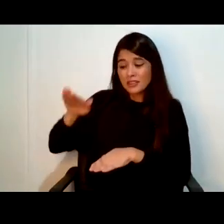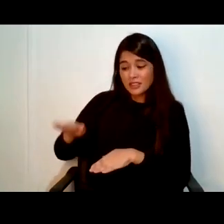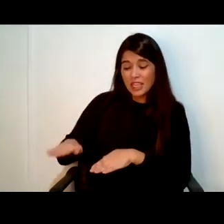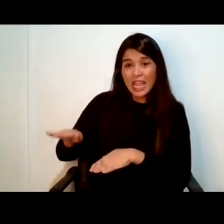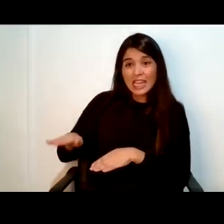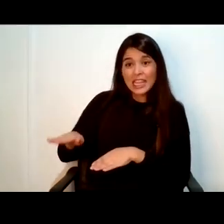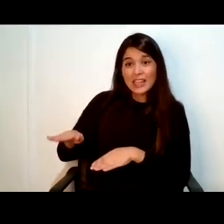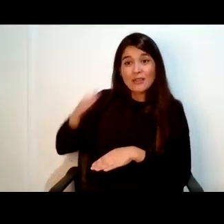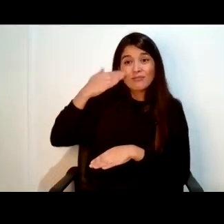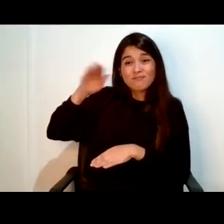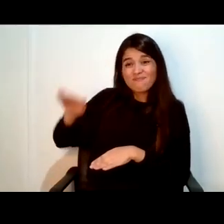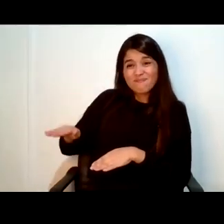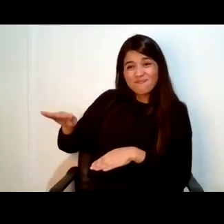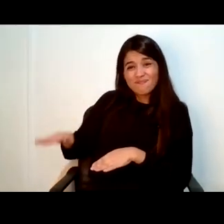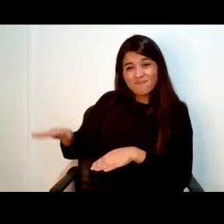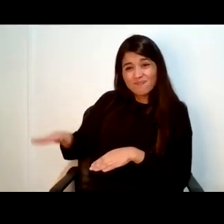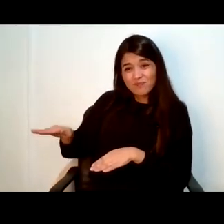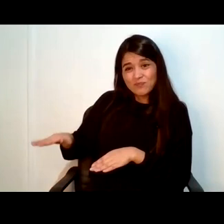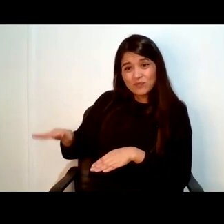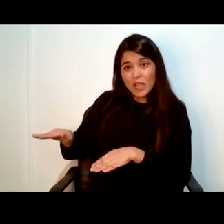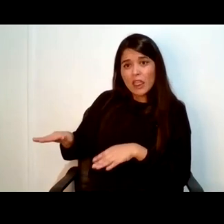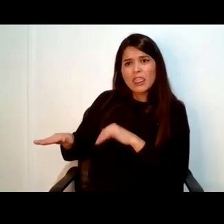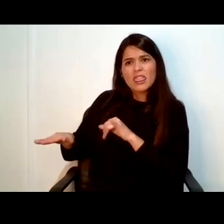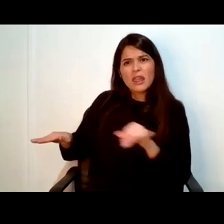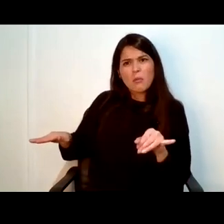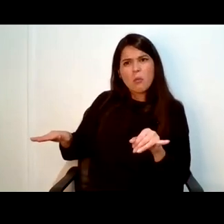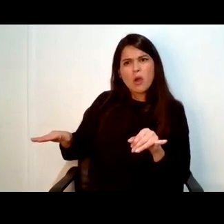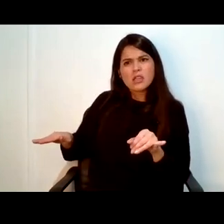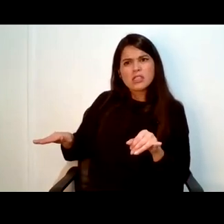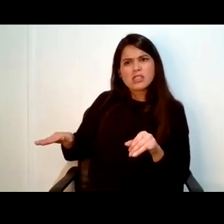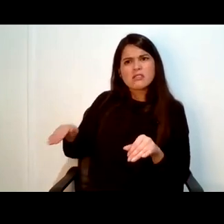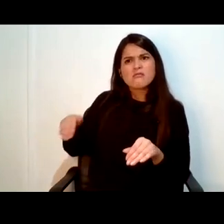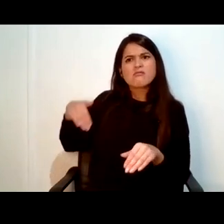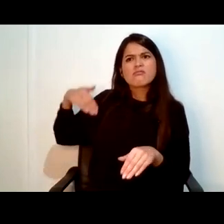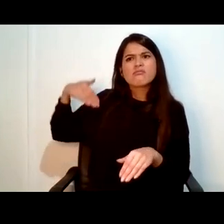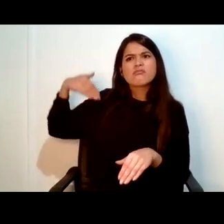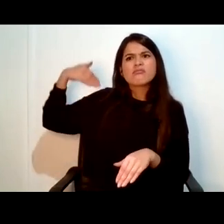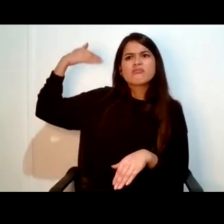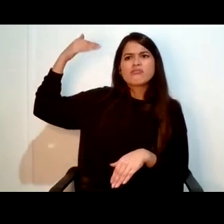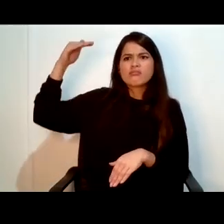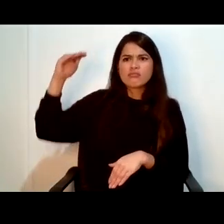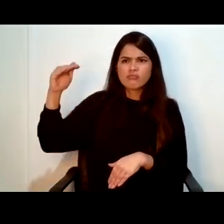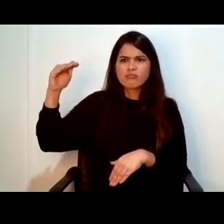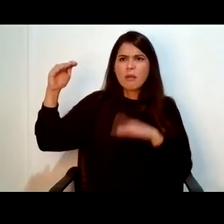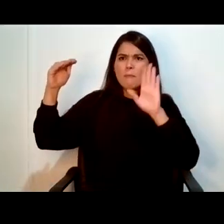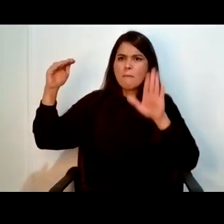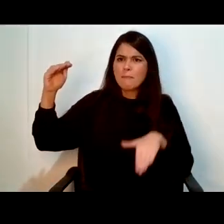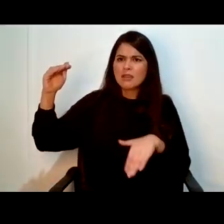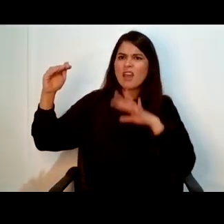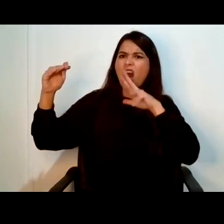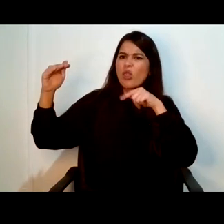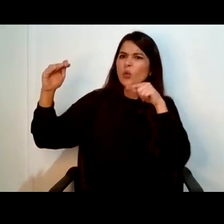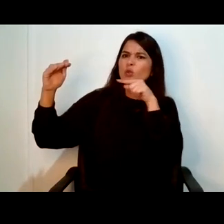niño chiquitito, después la vemos en la misma conducta en nuestro usuario